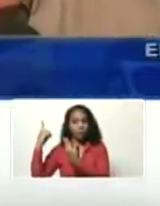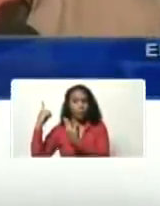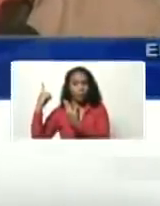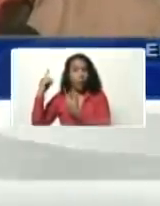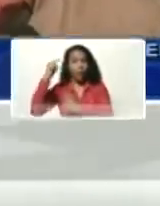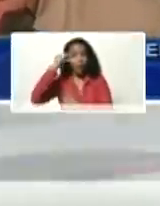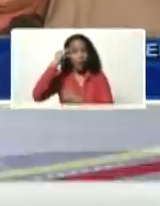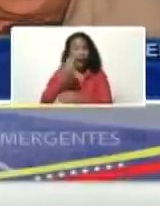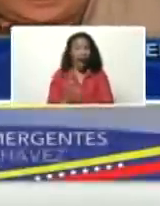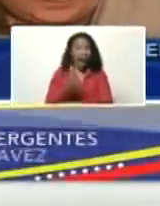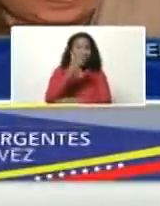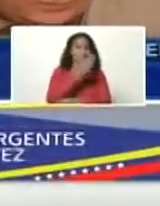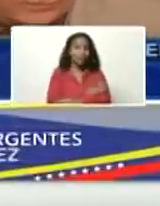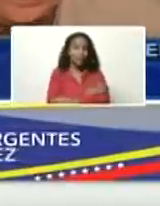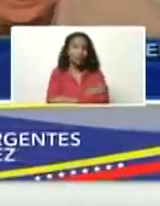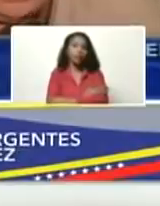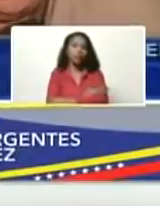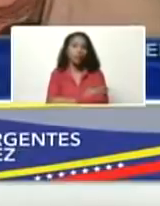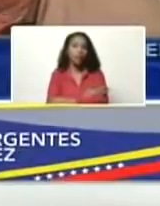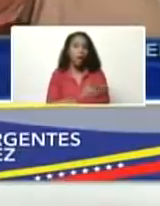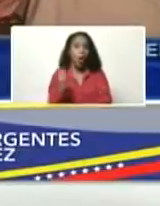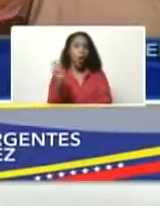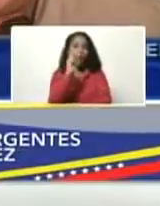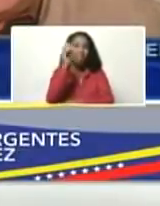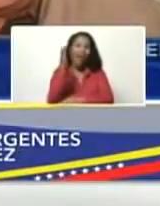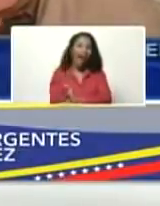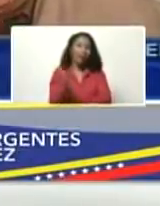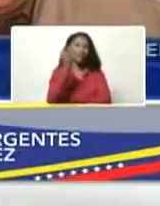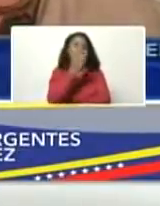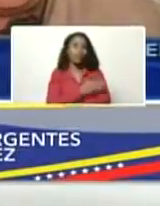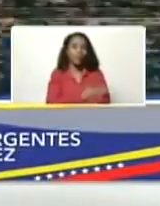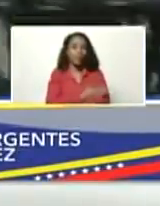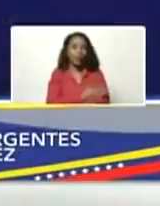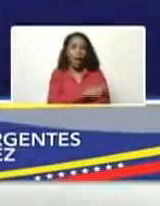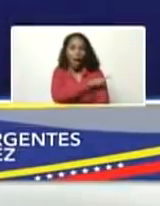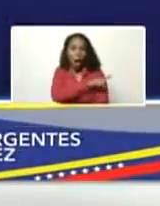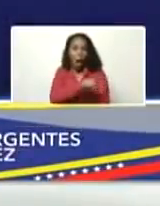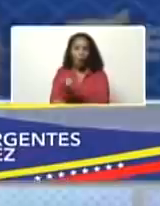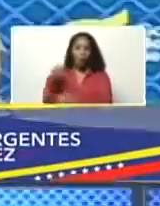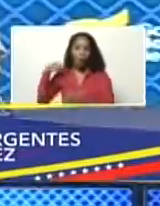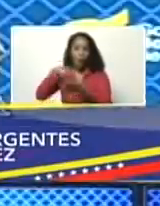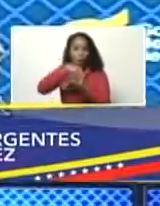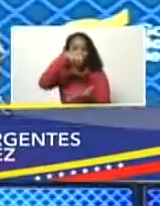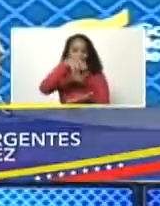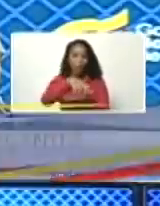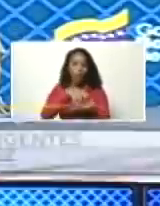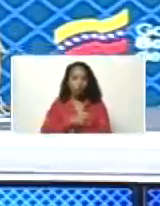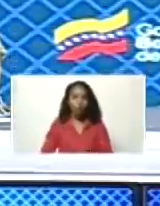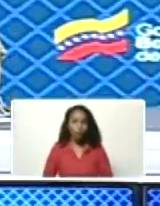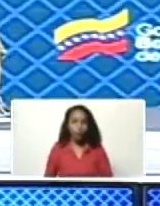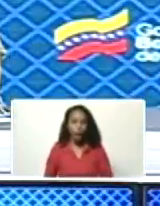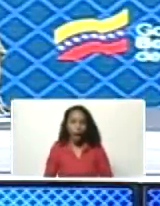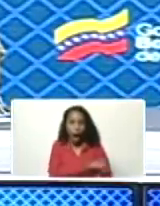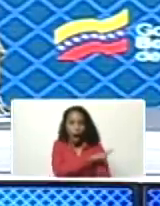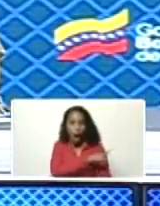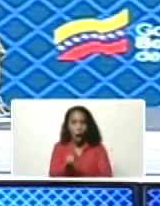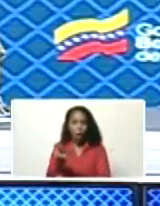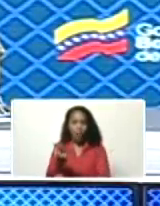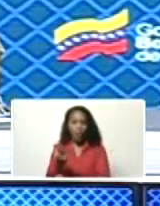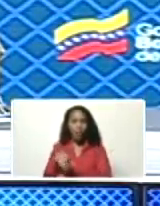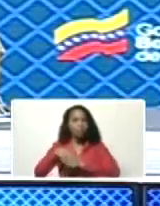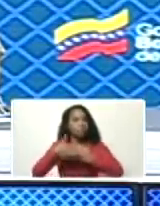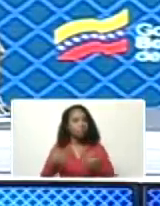días previos, los meses previos a la orden de golpe de Estado, a la orden